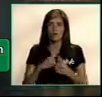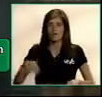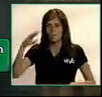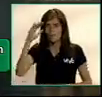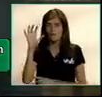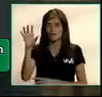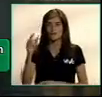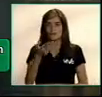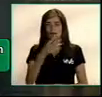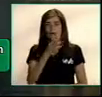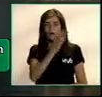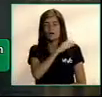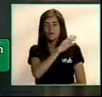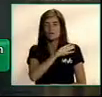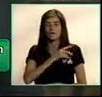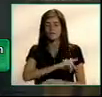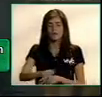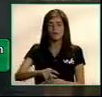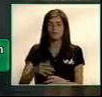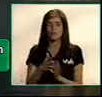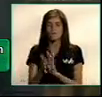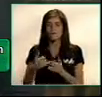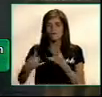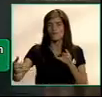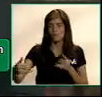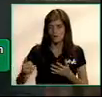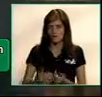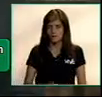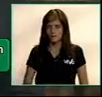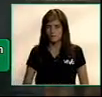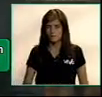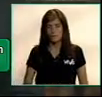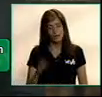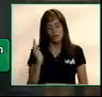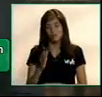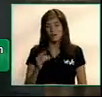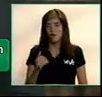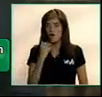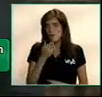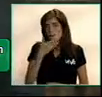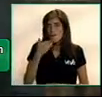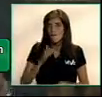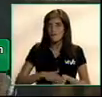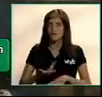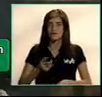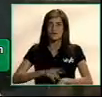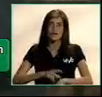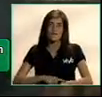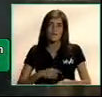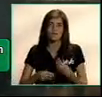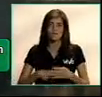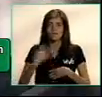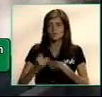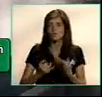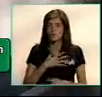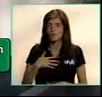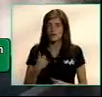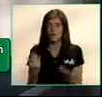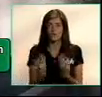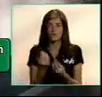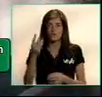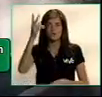Como capitán lo mandaron castigado a la frontera. Bueno, mejor aún, porque allá le dio tiempo de hacer los proyectos que él quería hacer con los